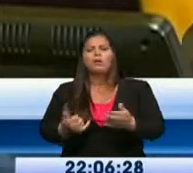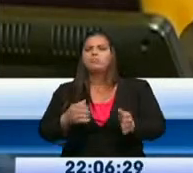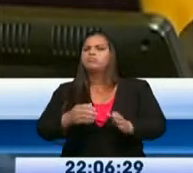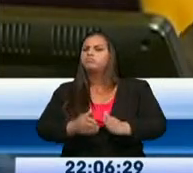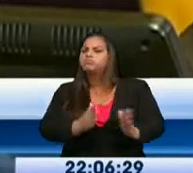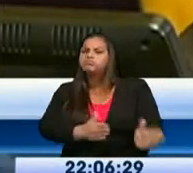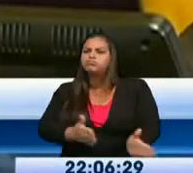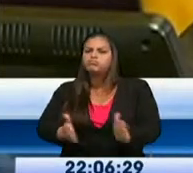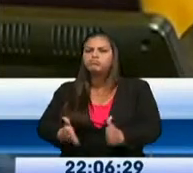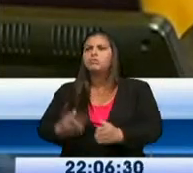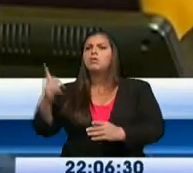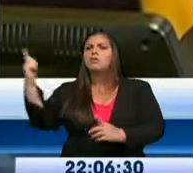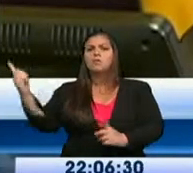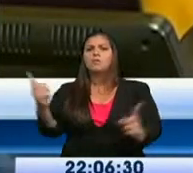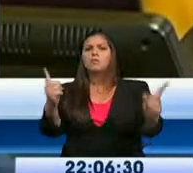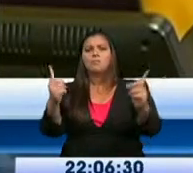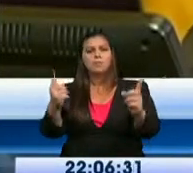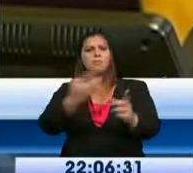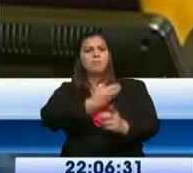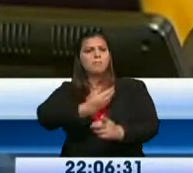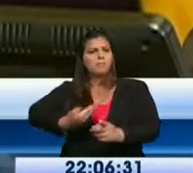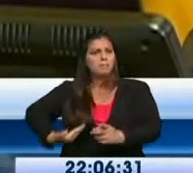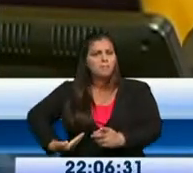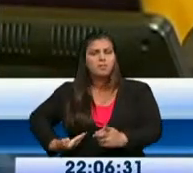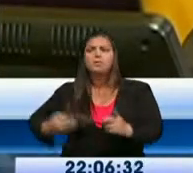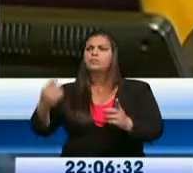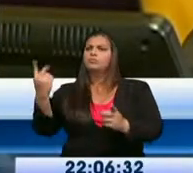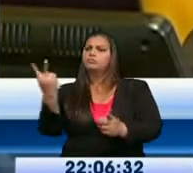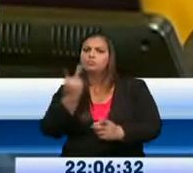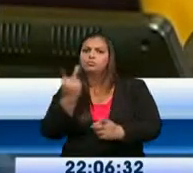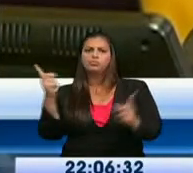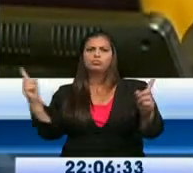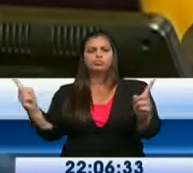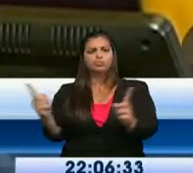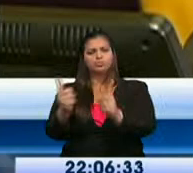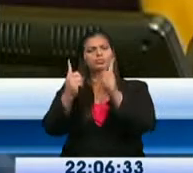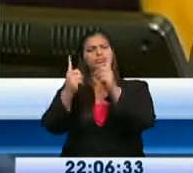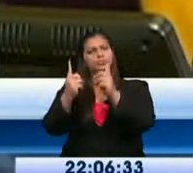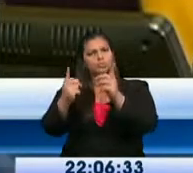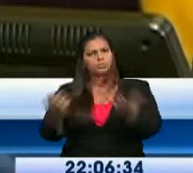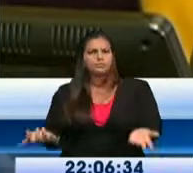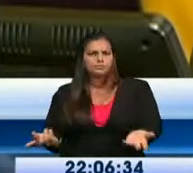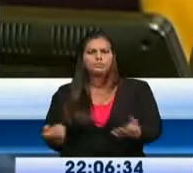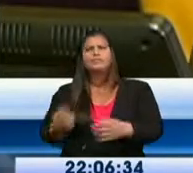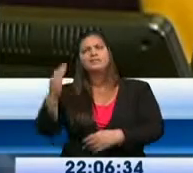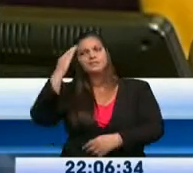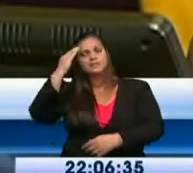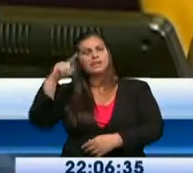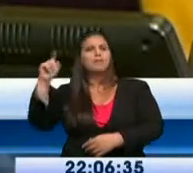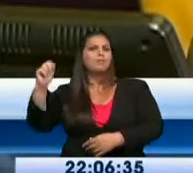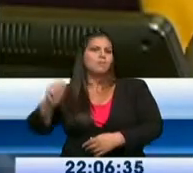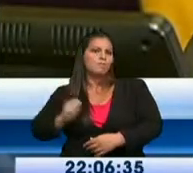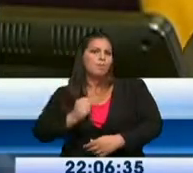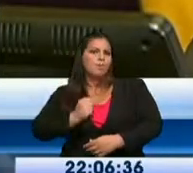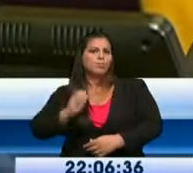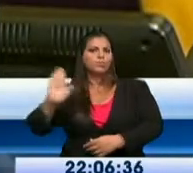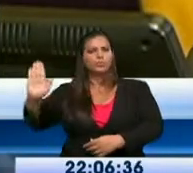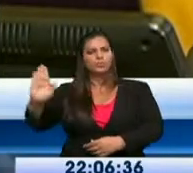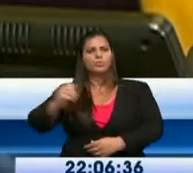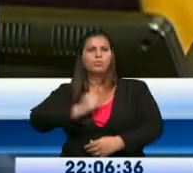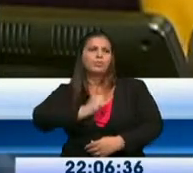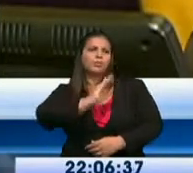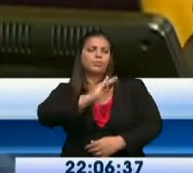Santos y Nicolás Maduro, insisto, siendo muy respetuosos de la soberanía de esos países, sabiendo que es un